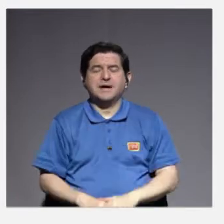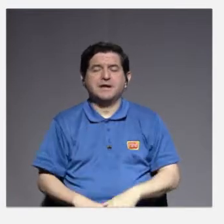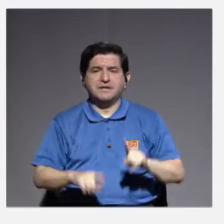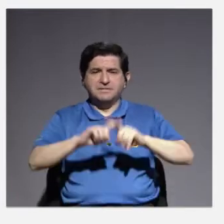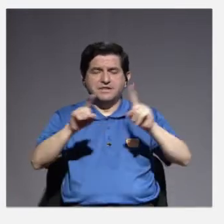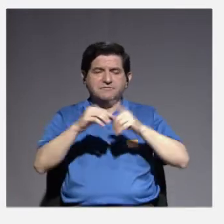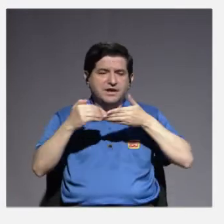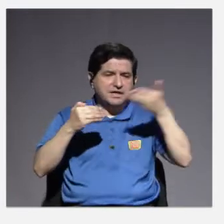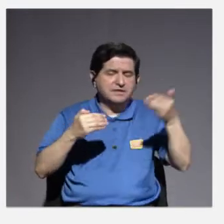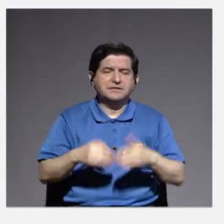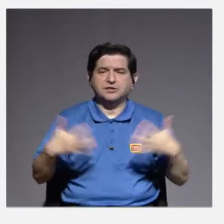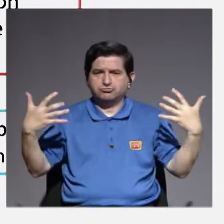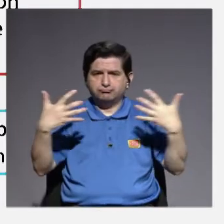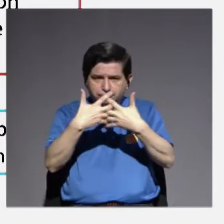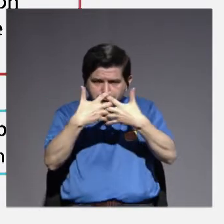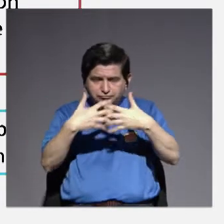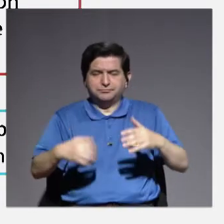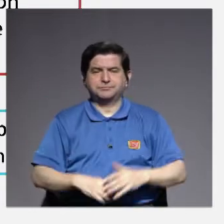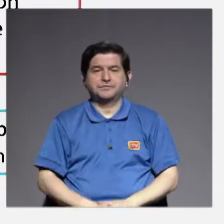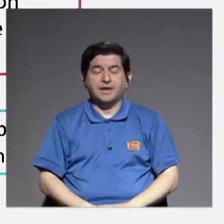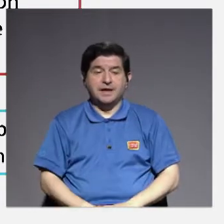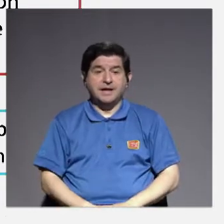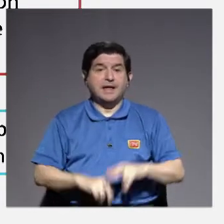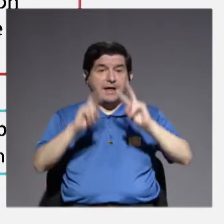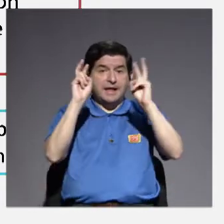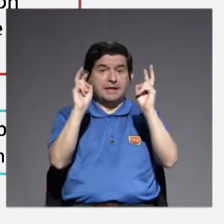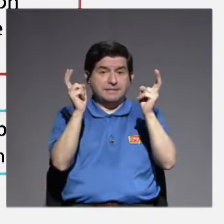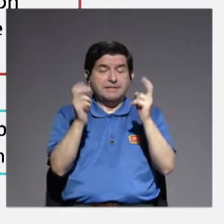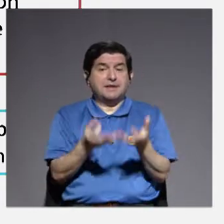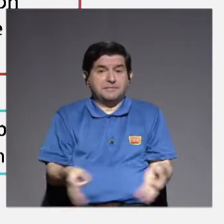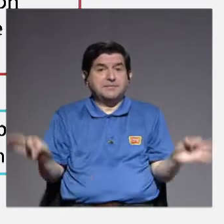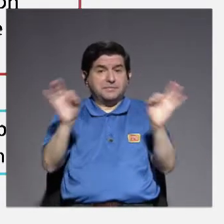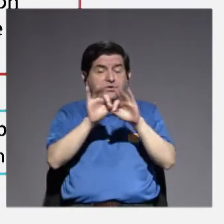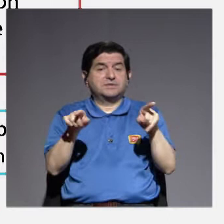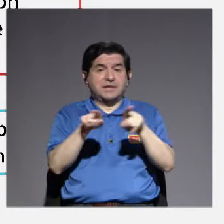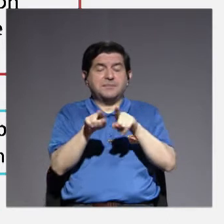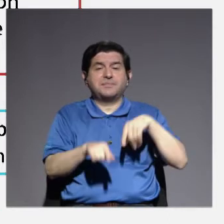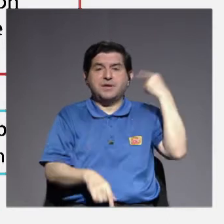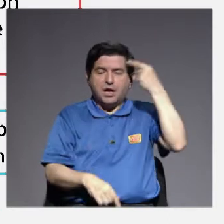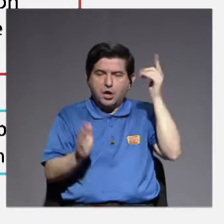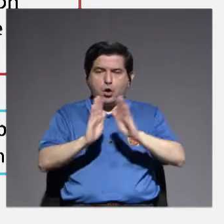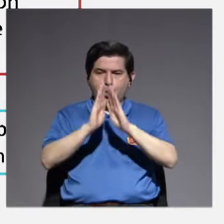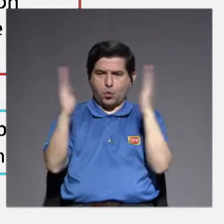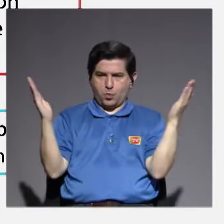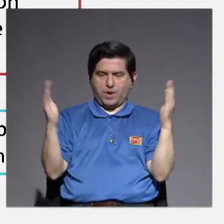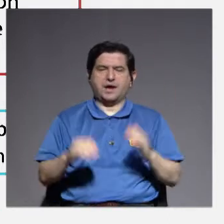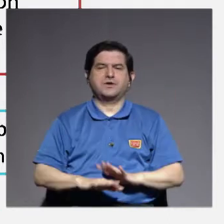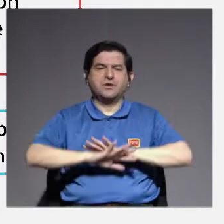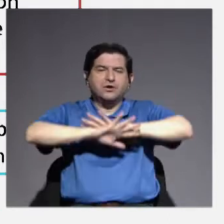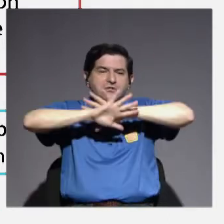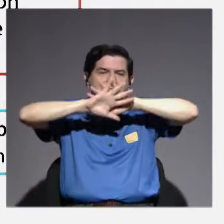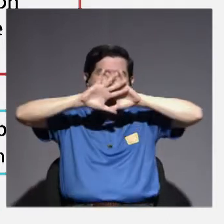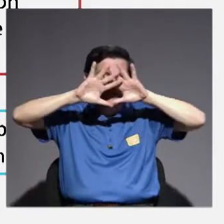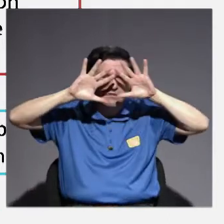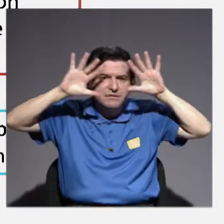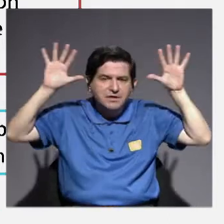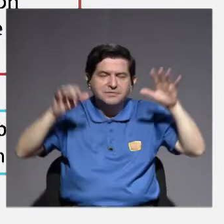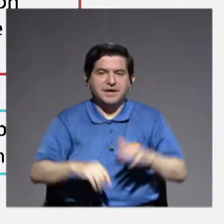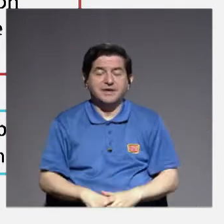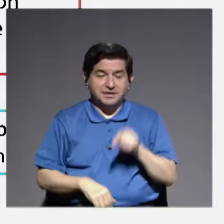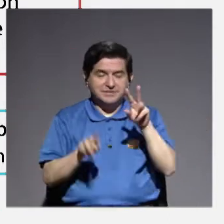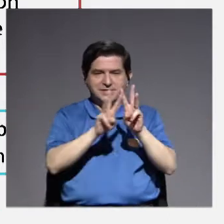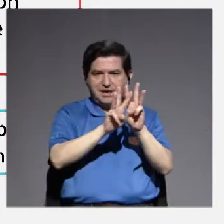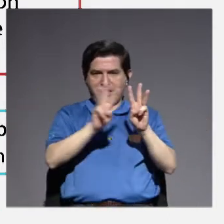distintos factores. Otro tema importante en digitalización es lo que tiene que ver con gobierno abierto, que es la parte de transparencia a través de las páginas